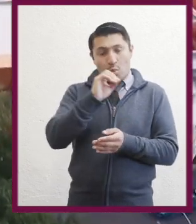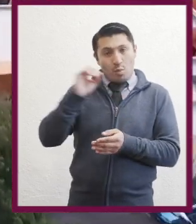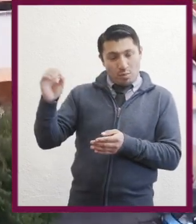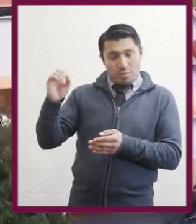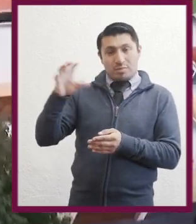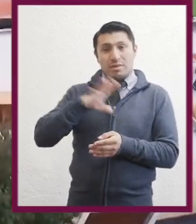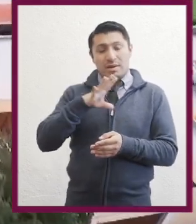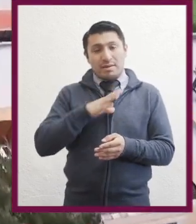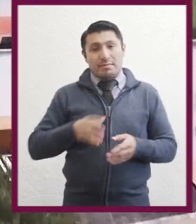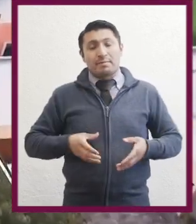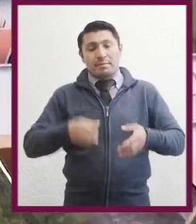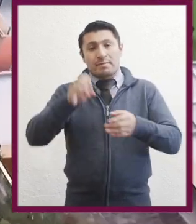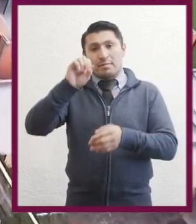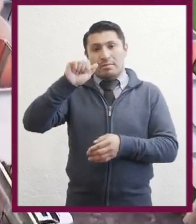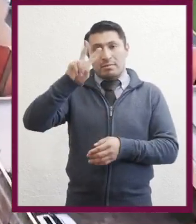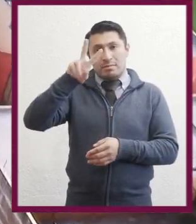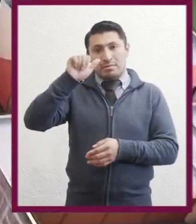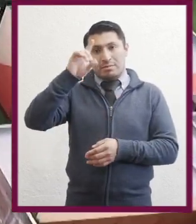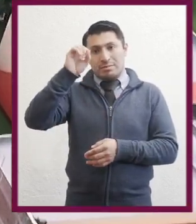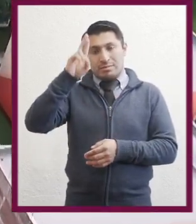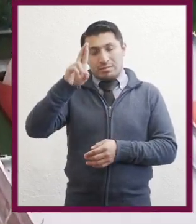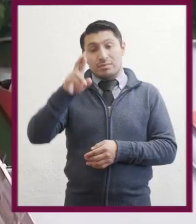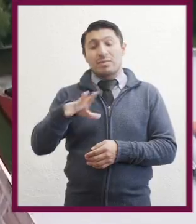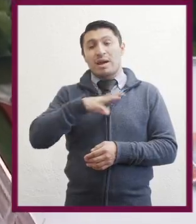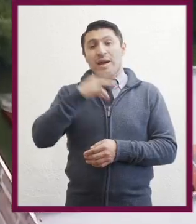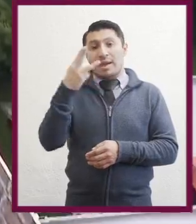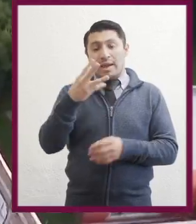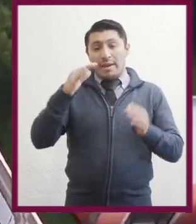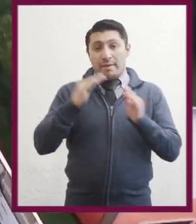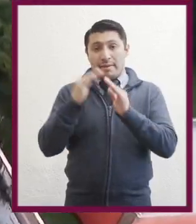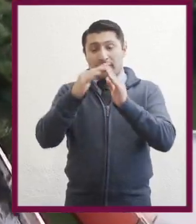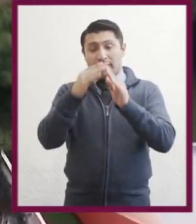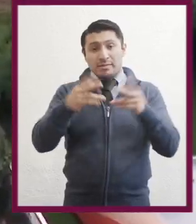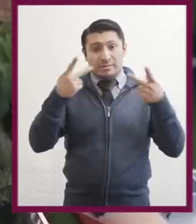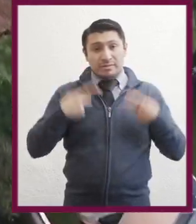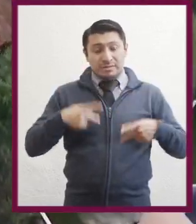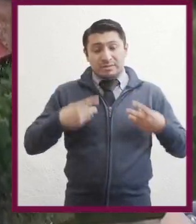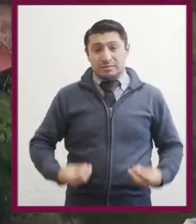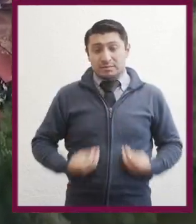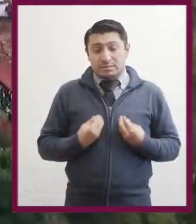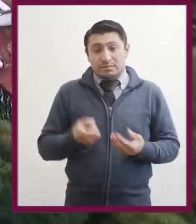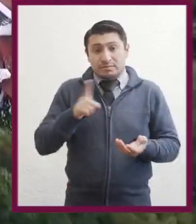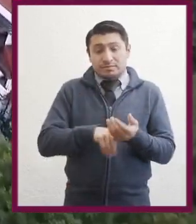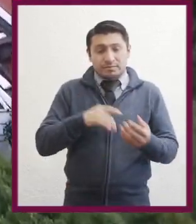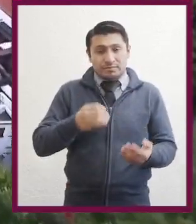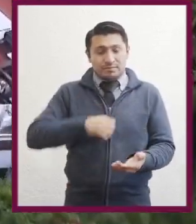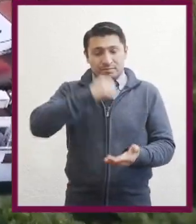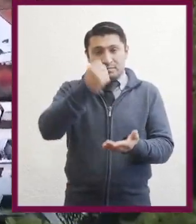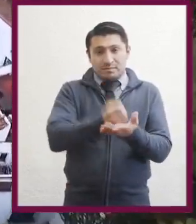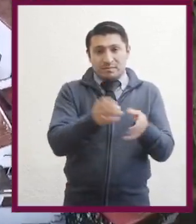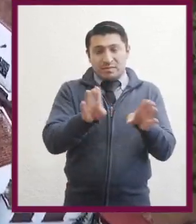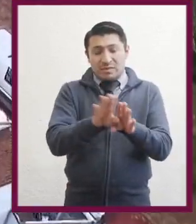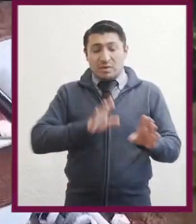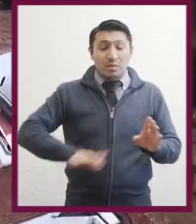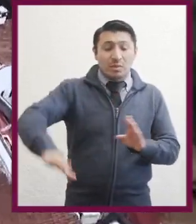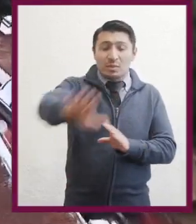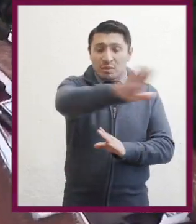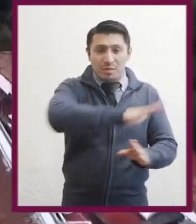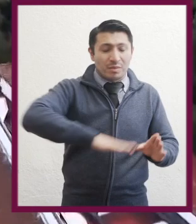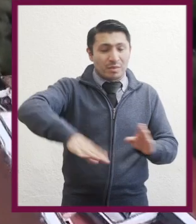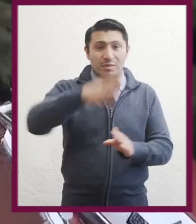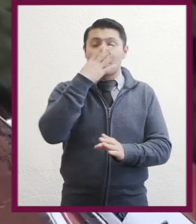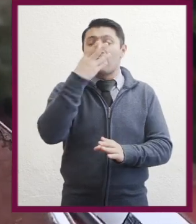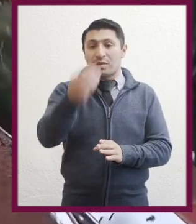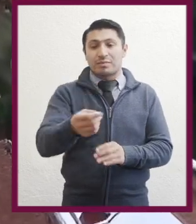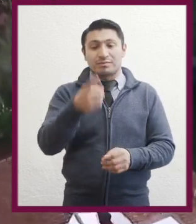Caminando hacia el poniente de Coyoacán, en la calle de Salvador Novo se encuentran 3 viviendas cuyos inquilinos dejaron huella en el